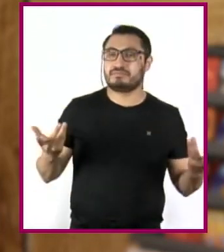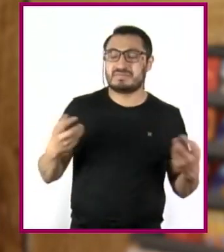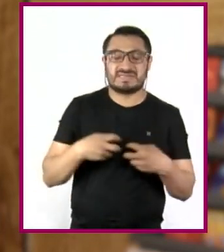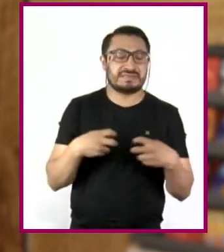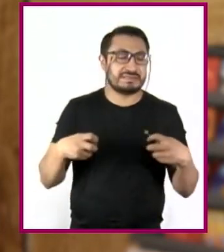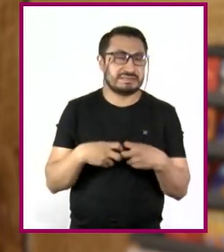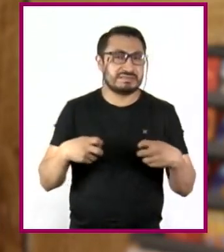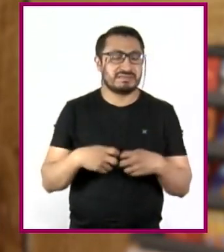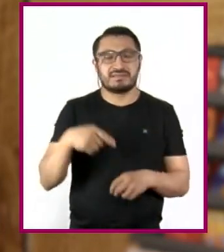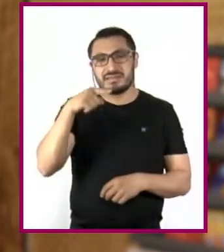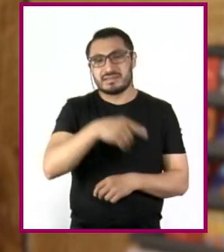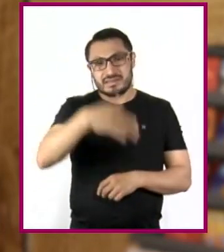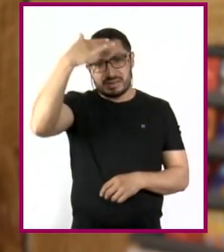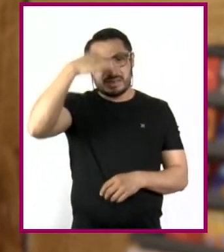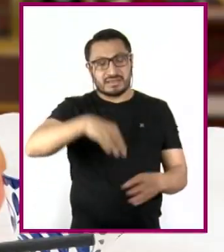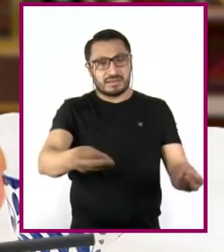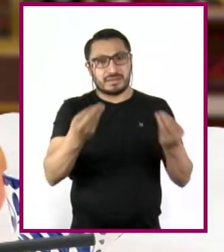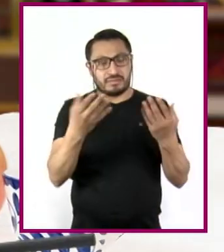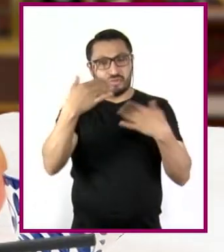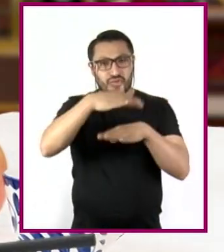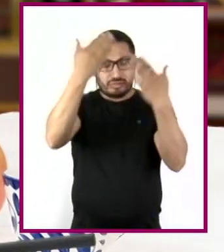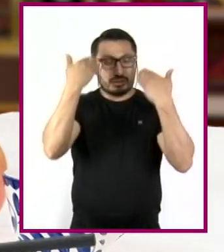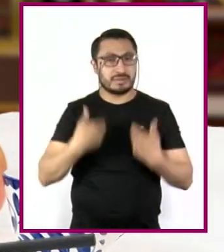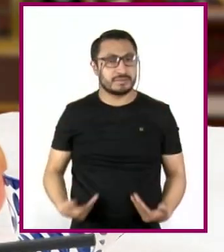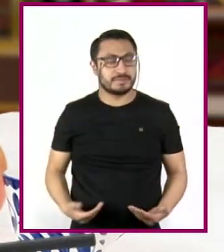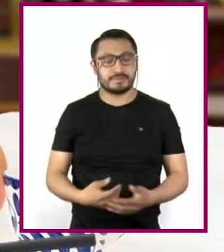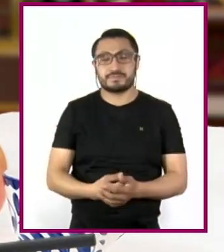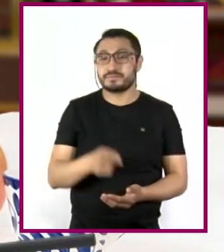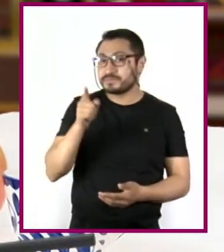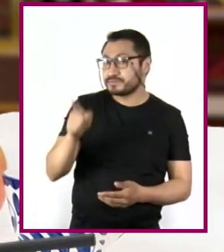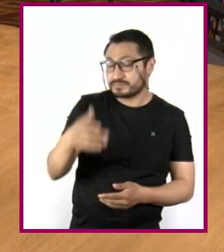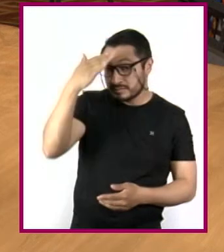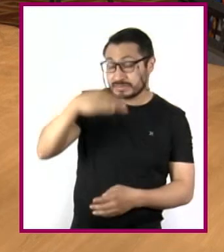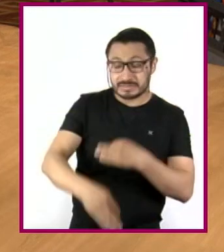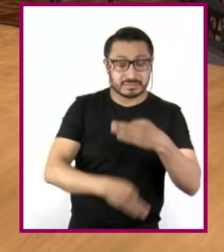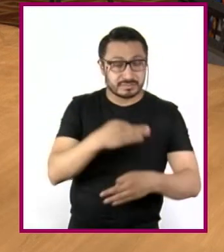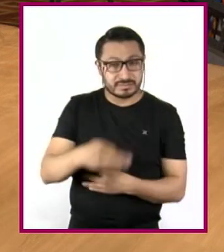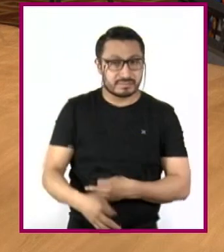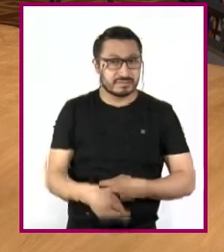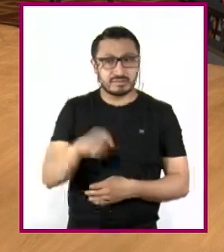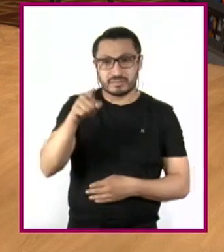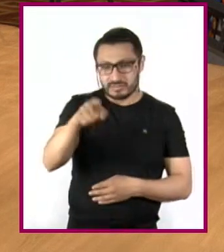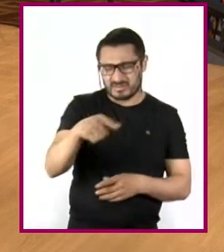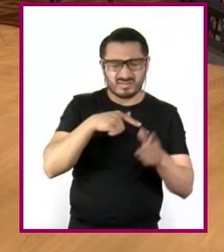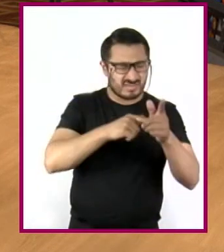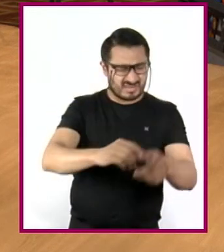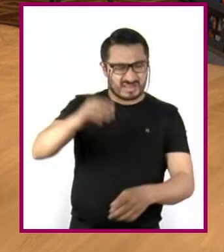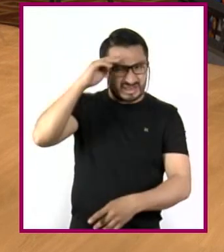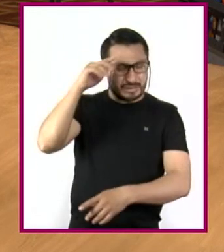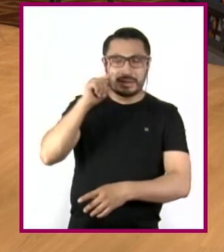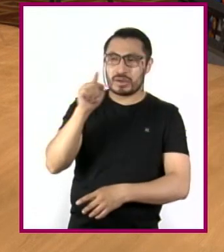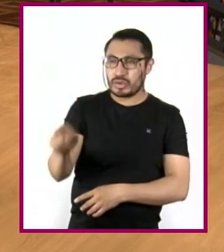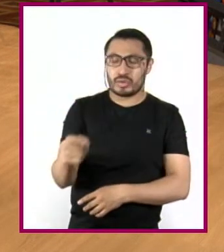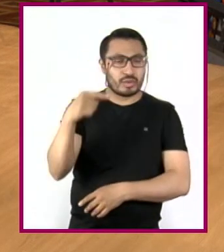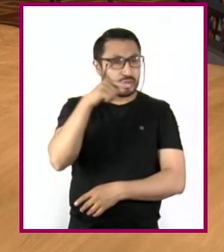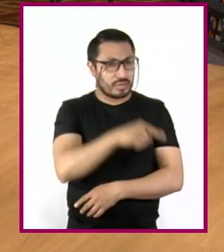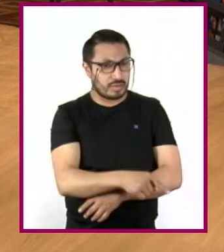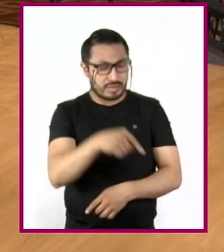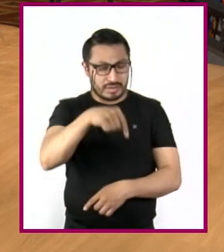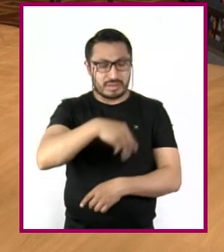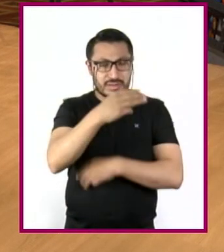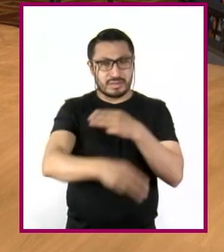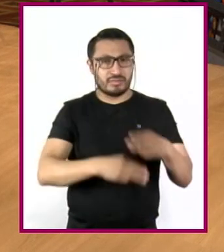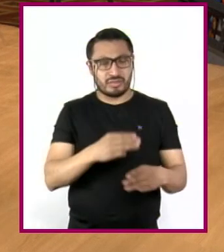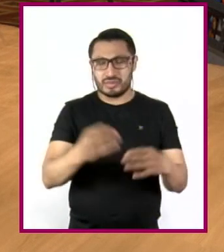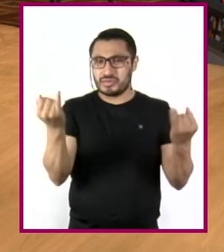que ese Emiliano sepa tanto sobre mí. Sabe todo. ¿Sigues pensando que tú y Emiliano en la Tierra